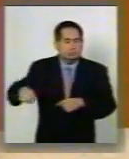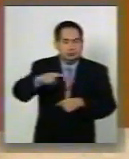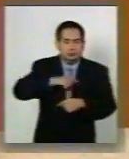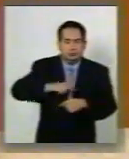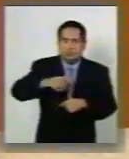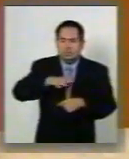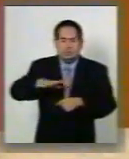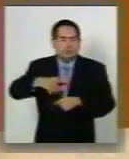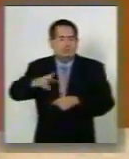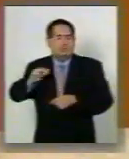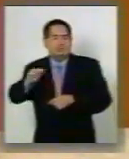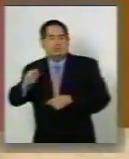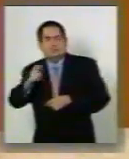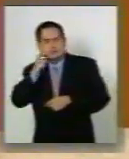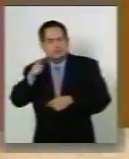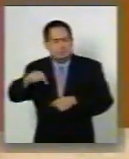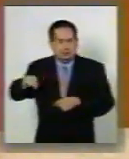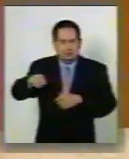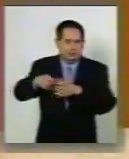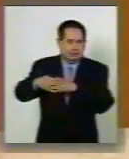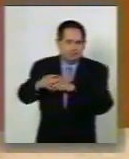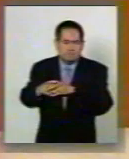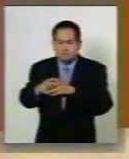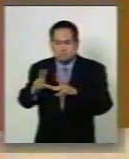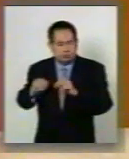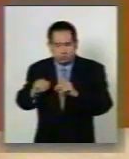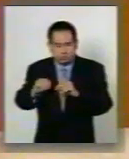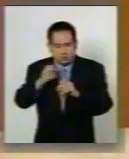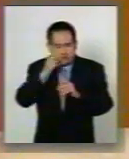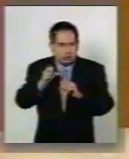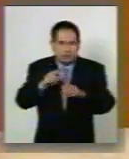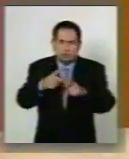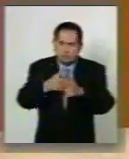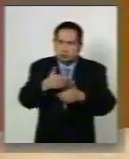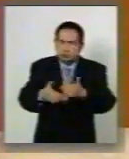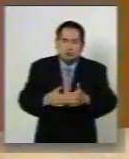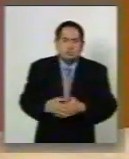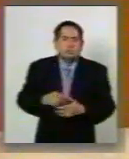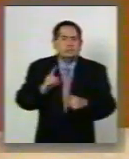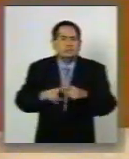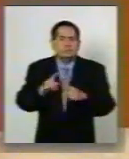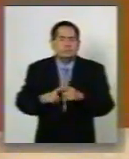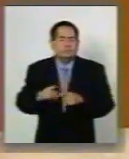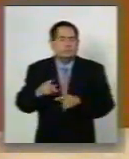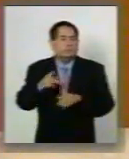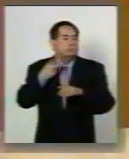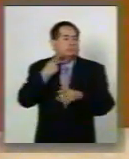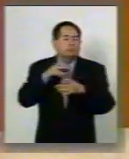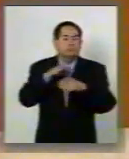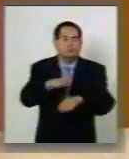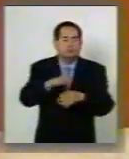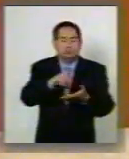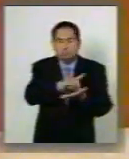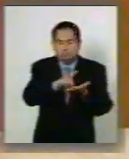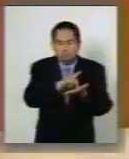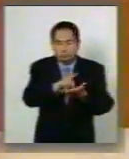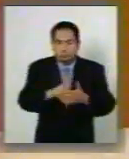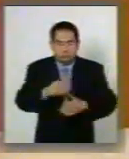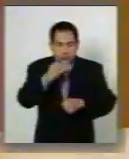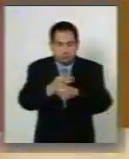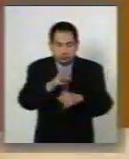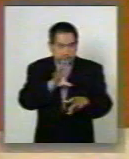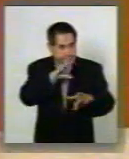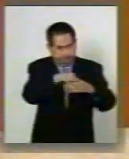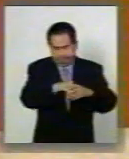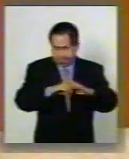y prejuicios no dejaron avanzar. La política de drogas. Estamos metidos